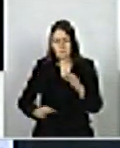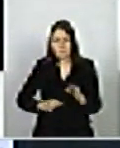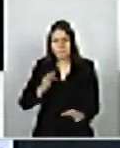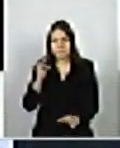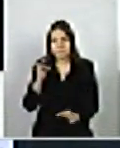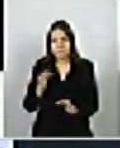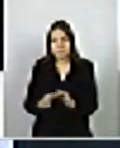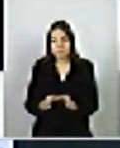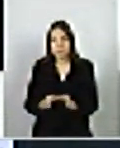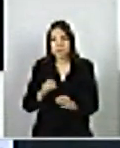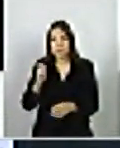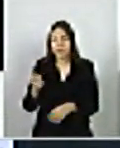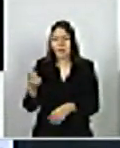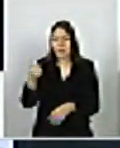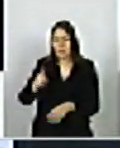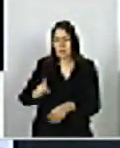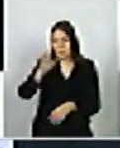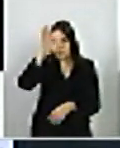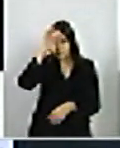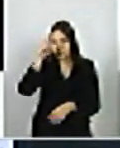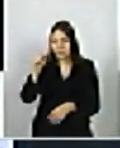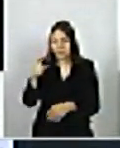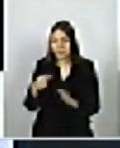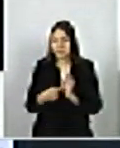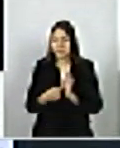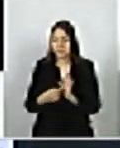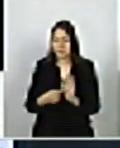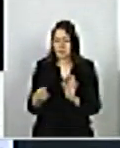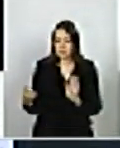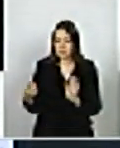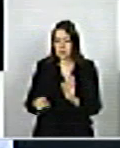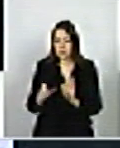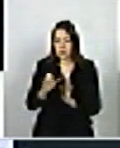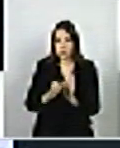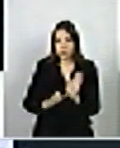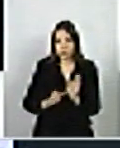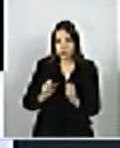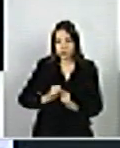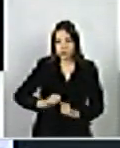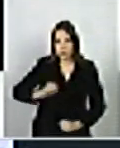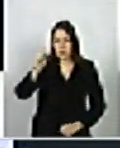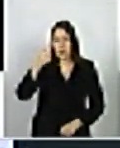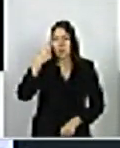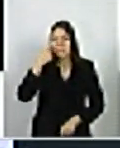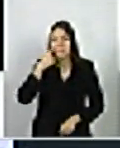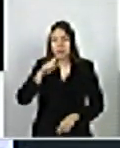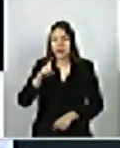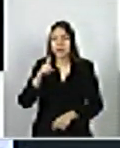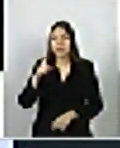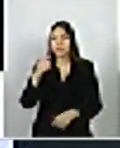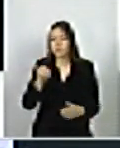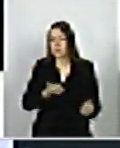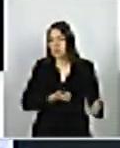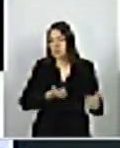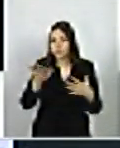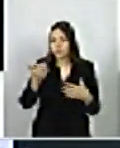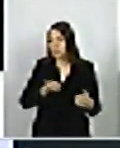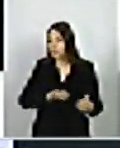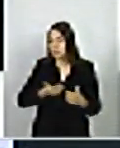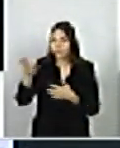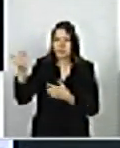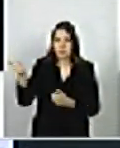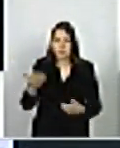razonablemente lo que ordena la Constitución, por medio de una política de aranceles, de subsidios,